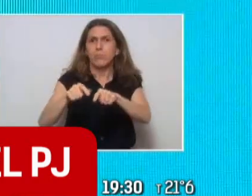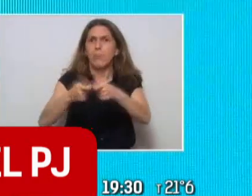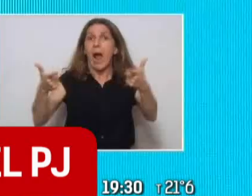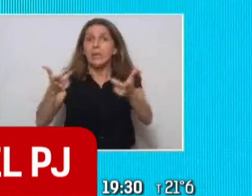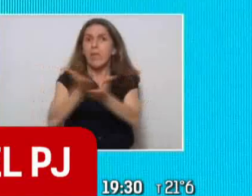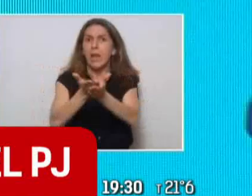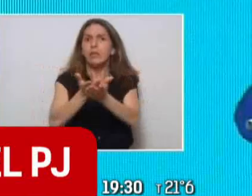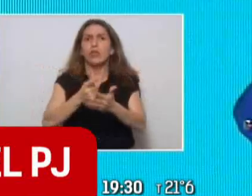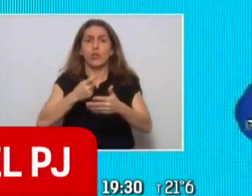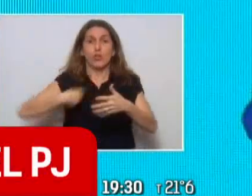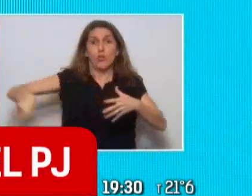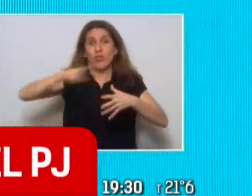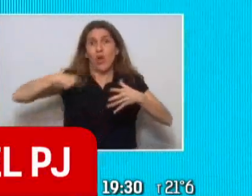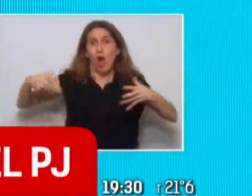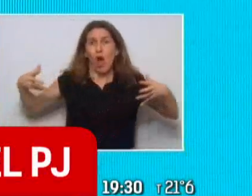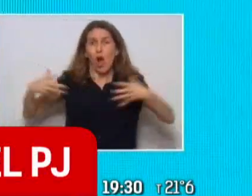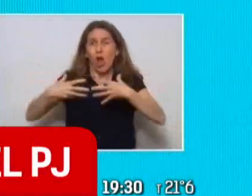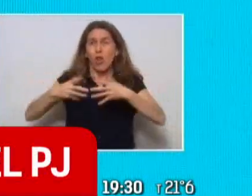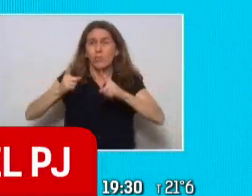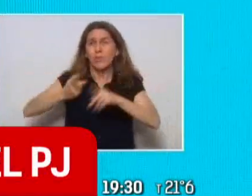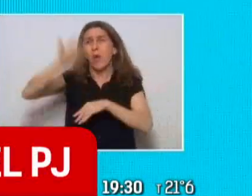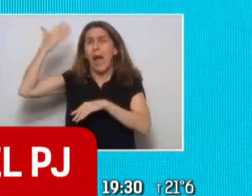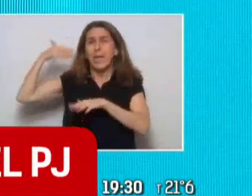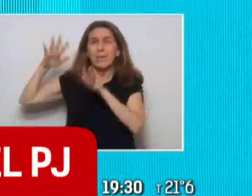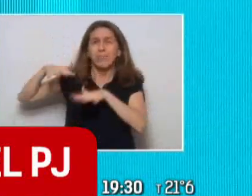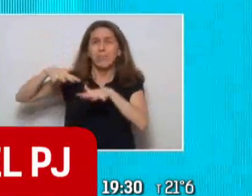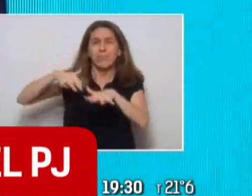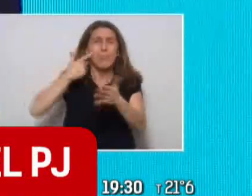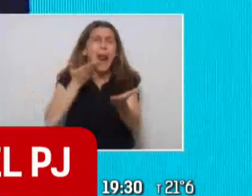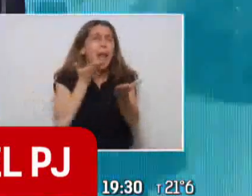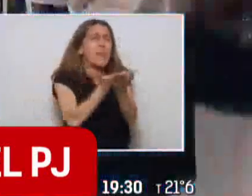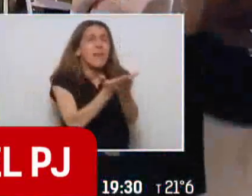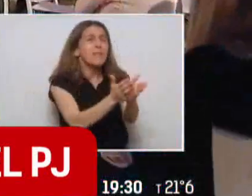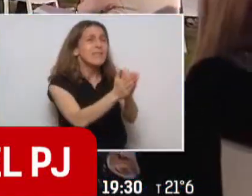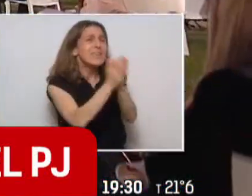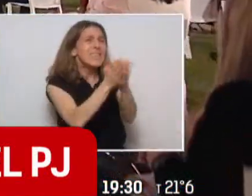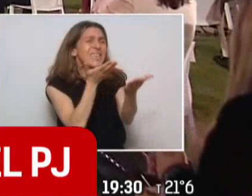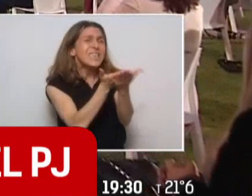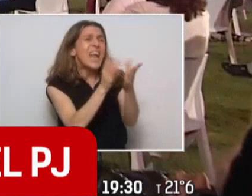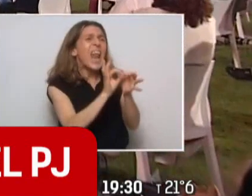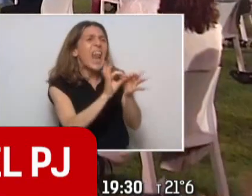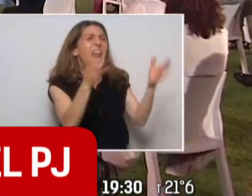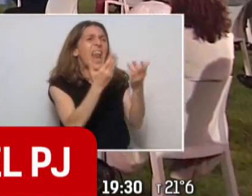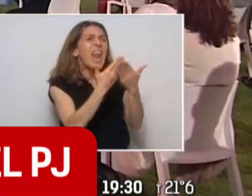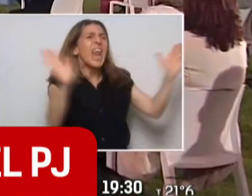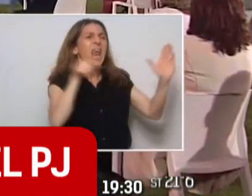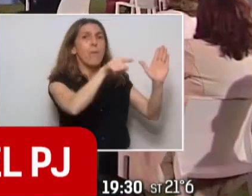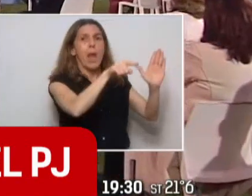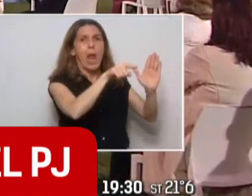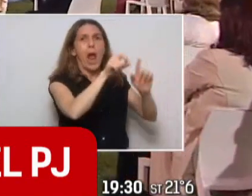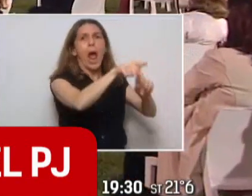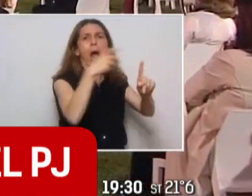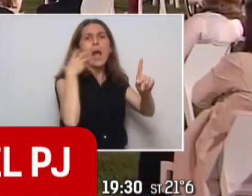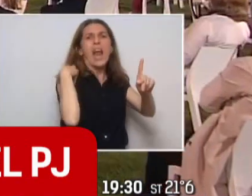Salimos a la calle para reclamar por la libertad de ese general. No sé cuántos pensaron